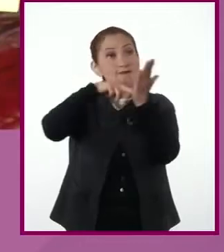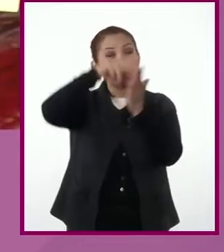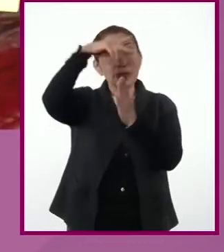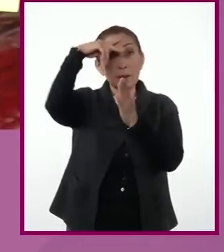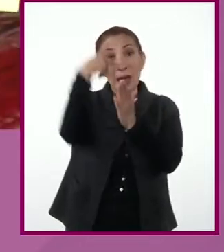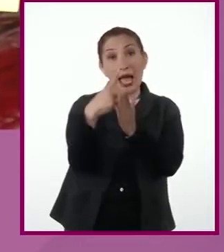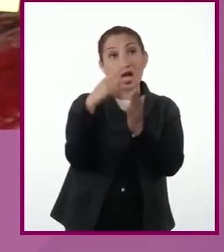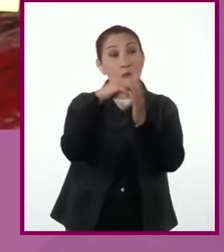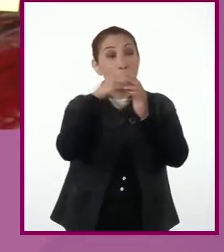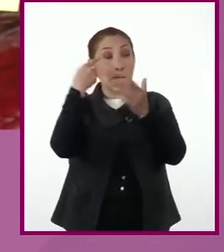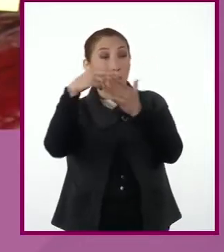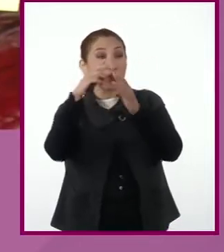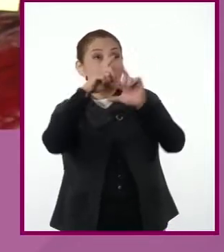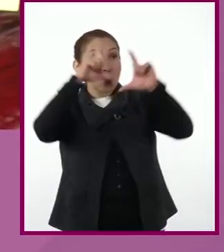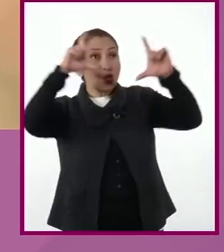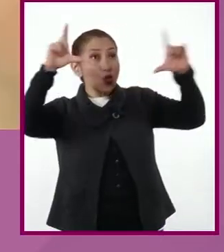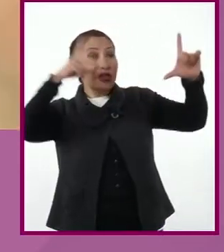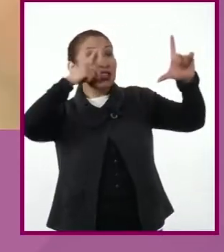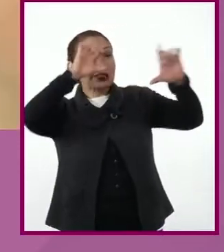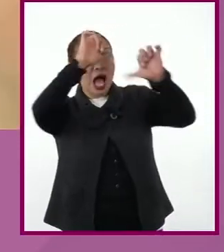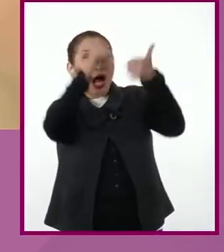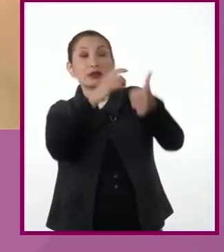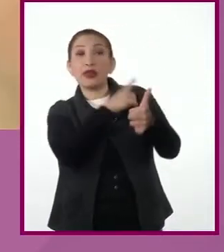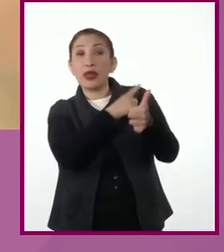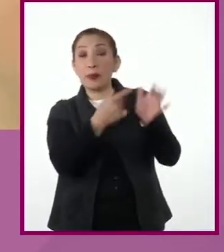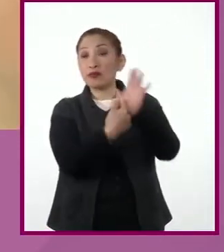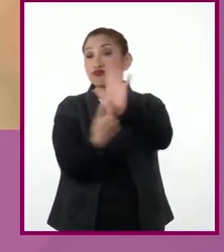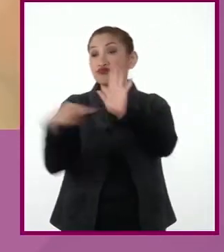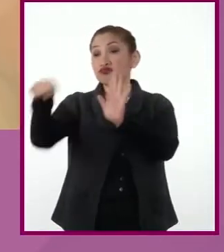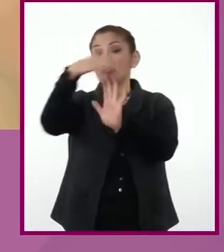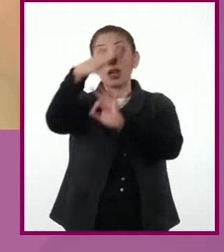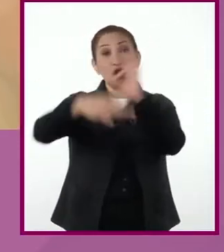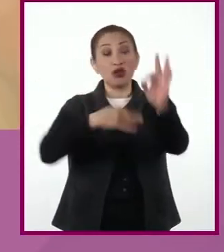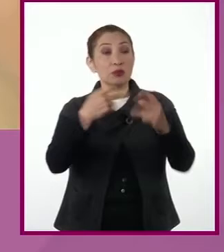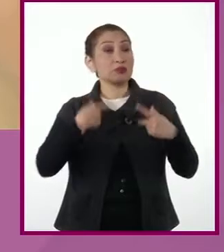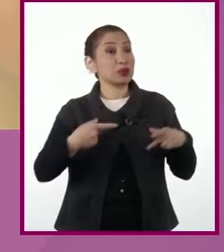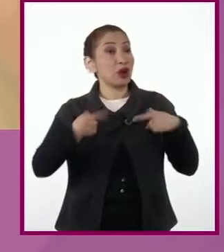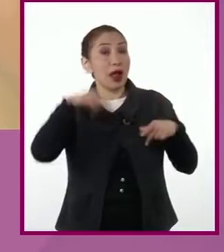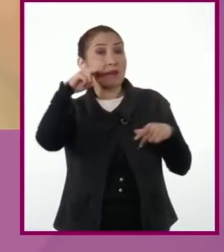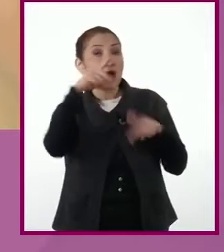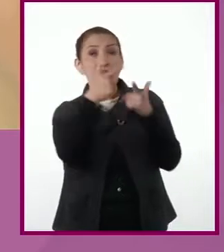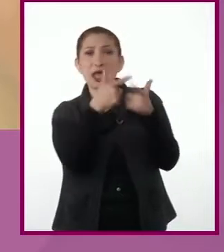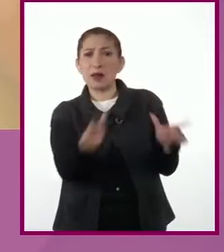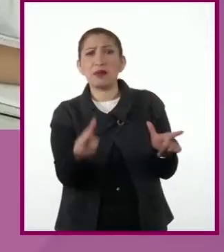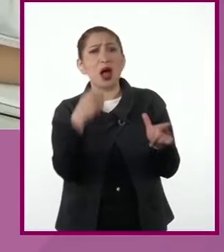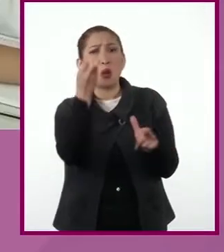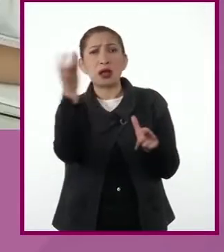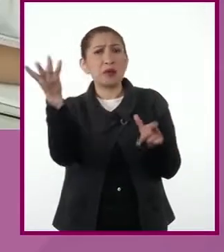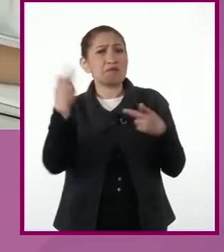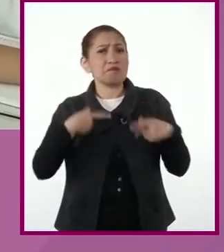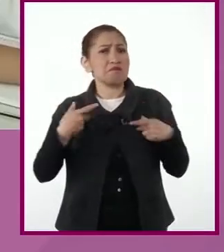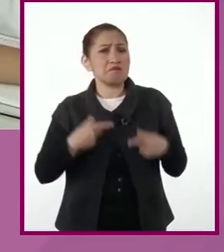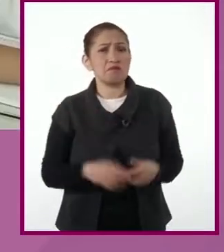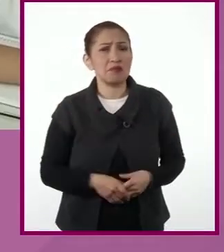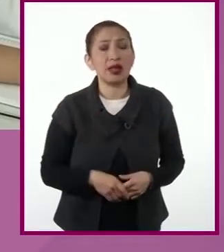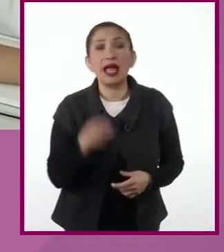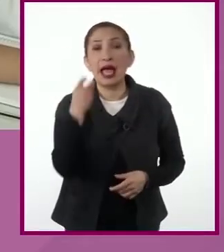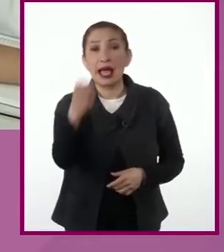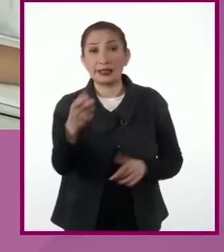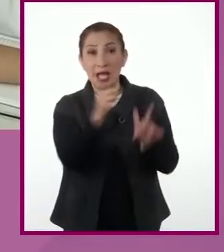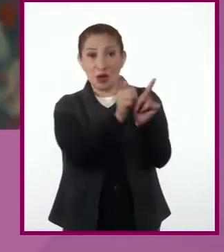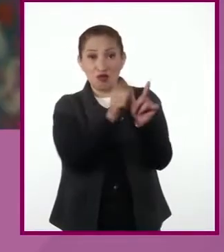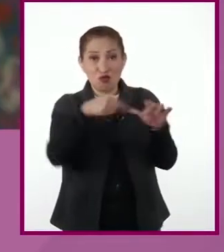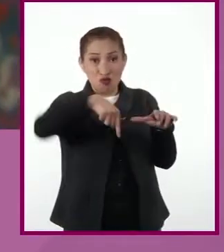mexicano, que concebía que el arte debía ser público, popular y con libre acceso a cualquier persona. Este